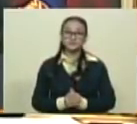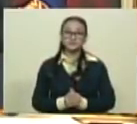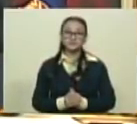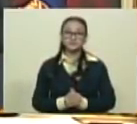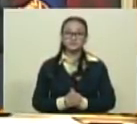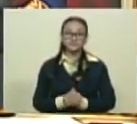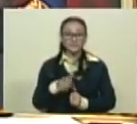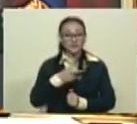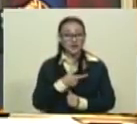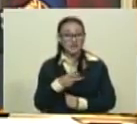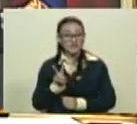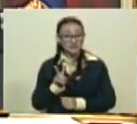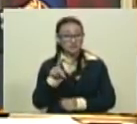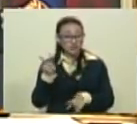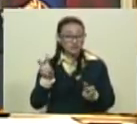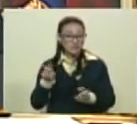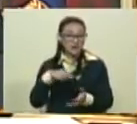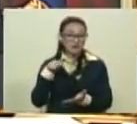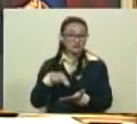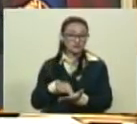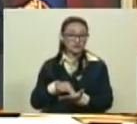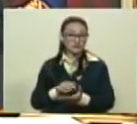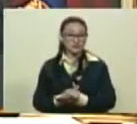España, Venezuela es un tema nacional.